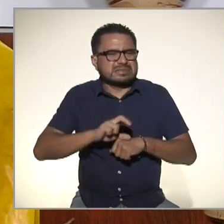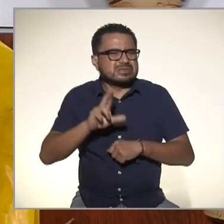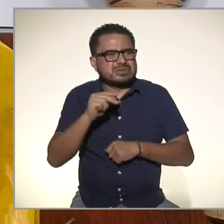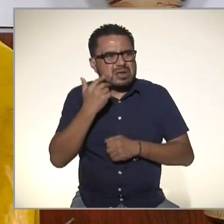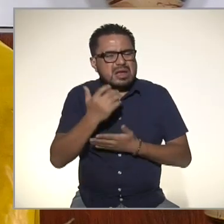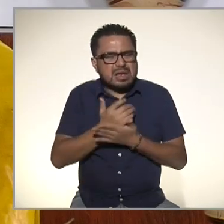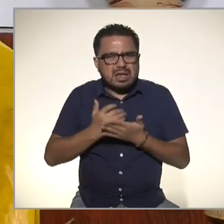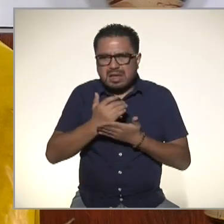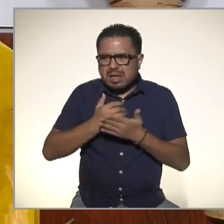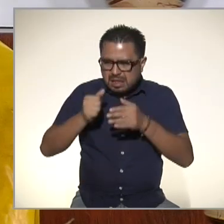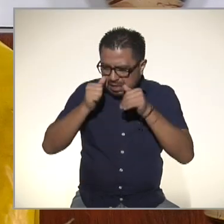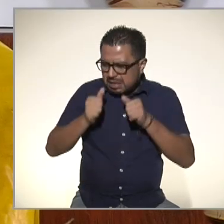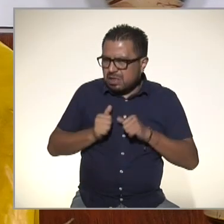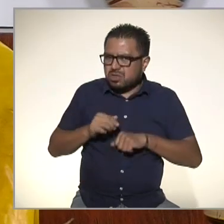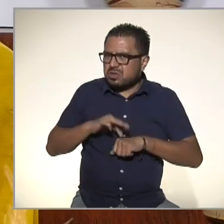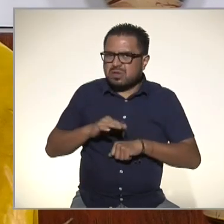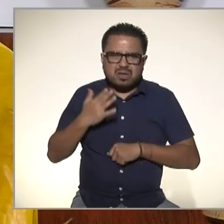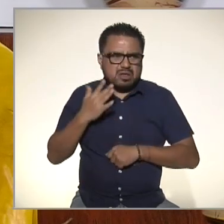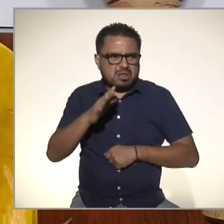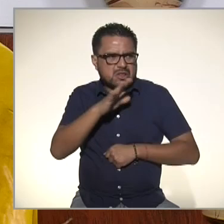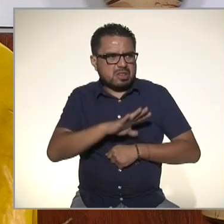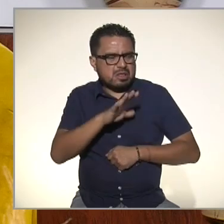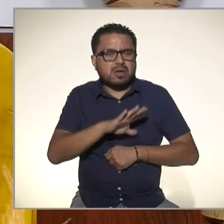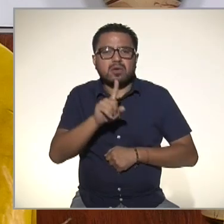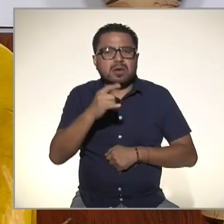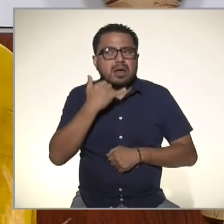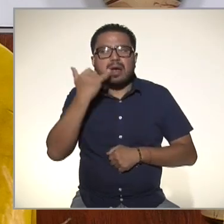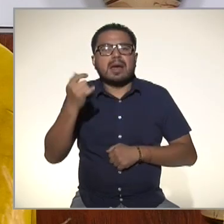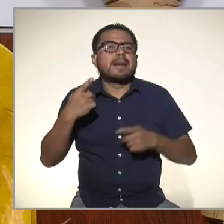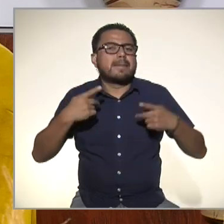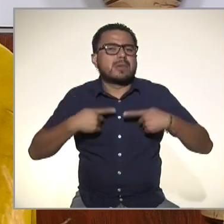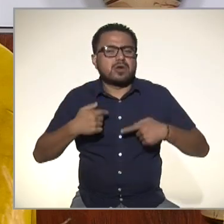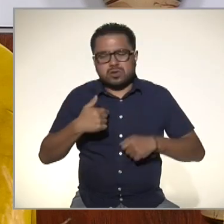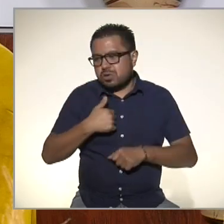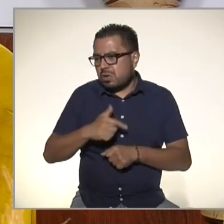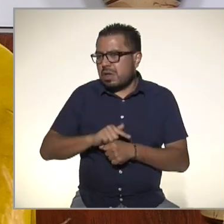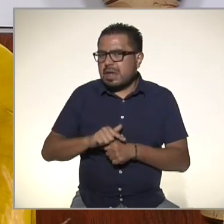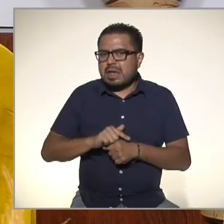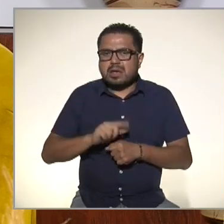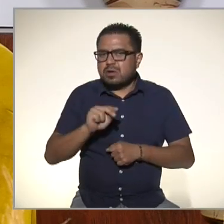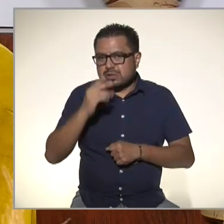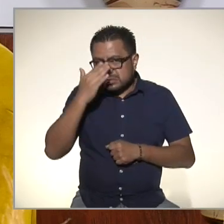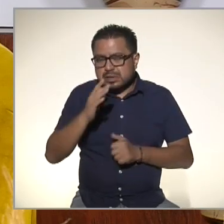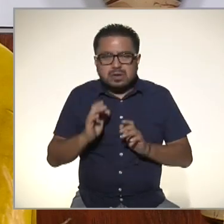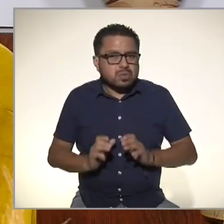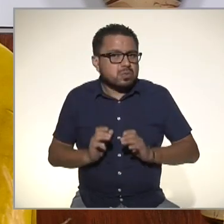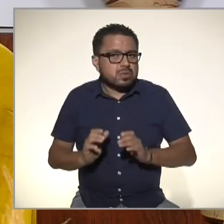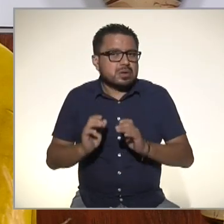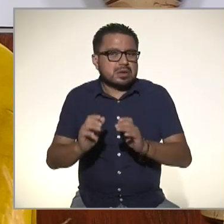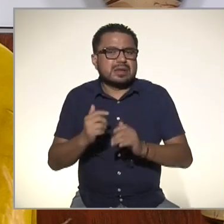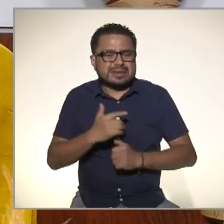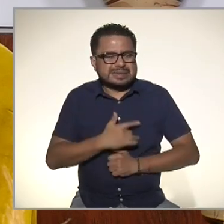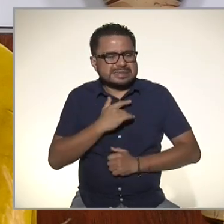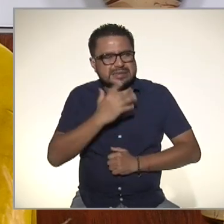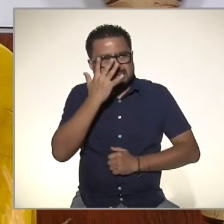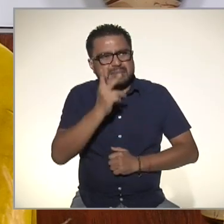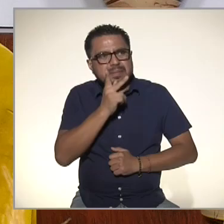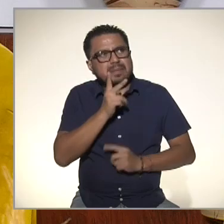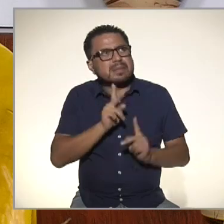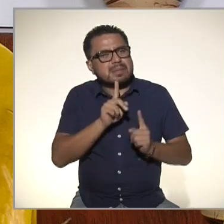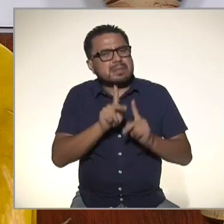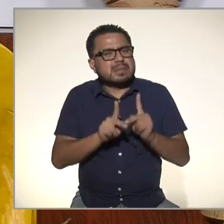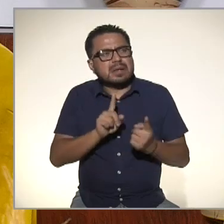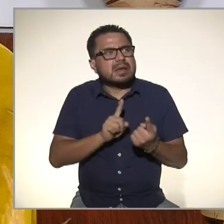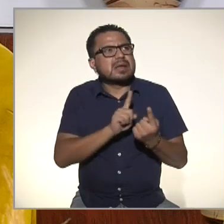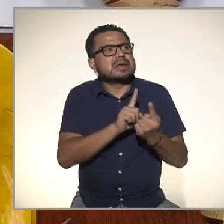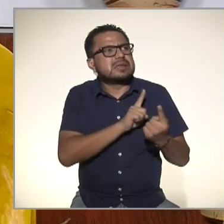tratar. Nos llamó una persona que dice, soy gay y no me sé cuidar, me da pena hablar con mis papás, ¿qué debo